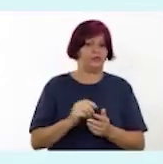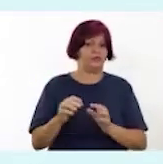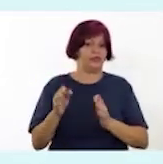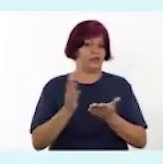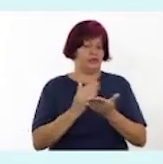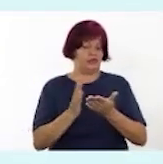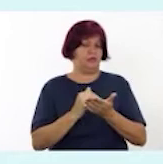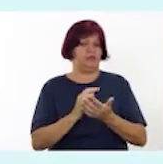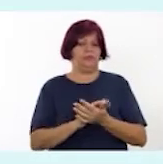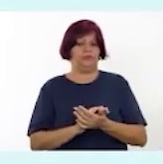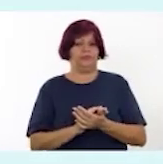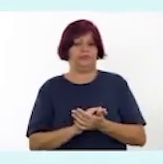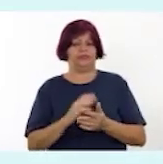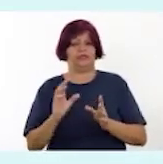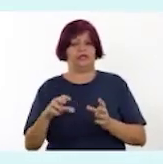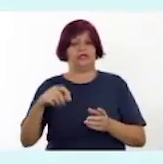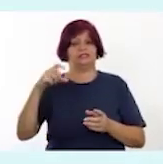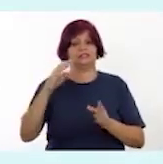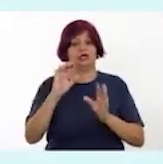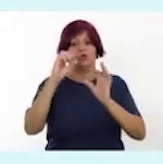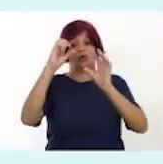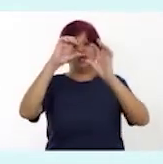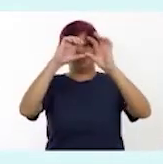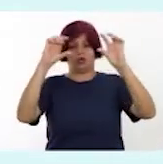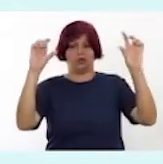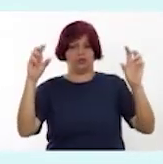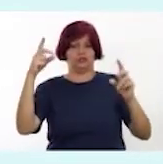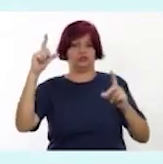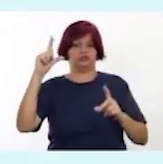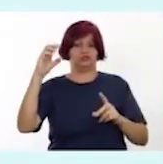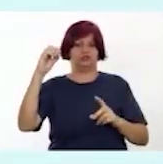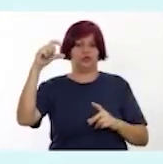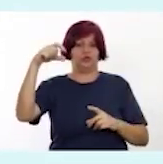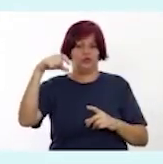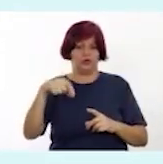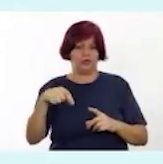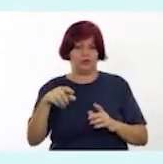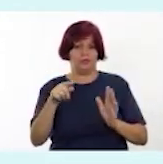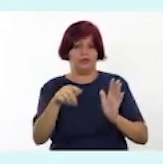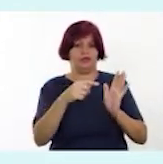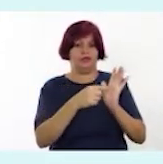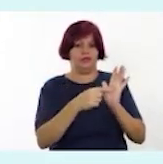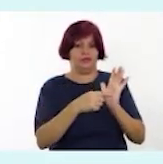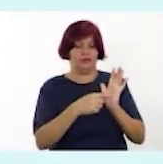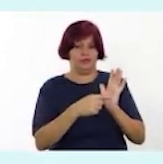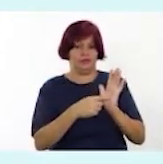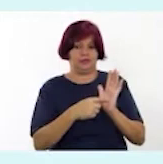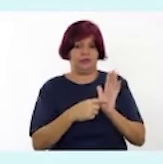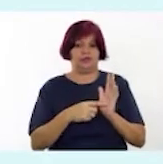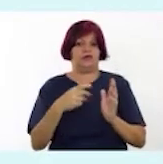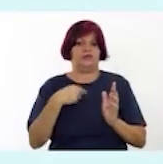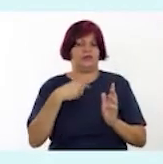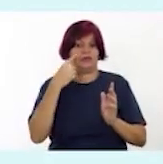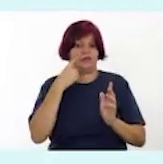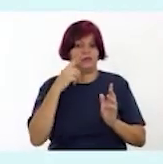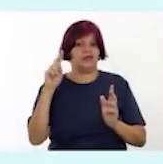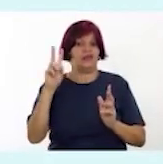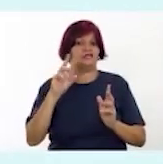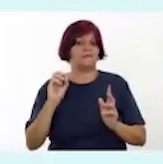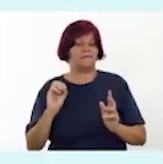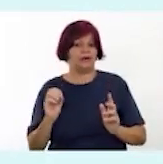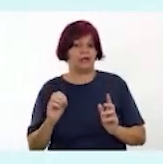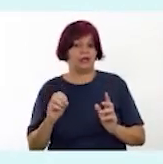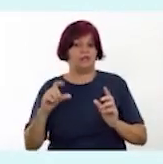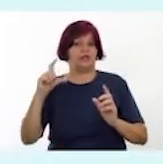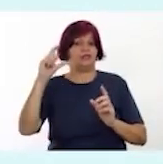logarítmica como aquella en la que en algún miembro aparece una expresión logarítmica y argumento variable. O sea, es